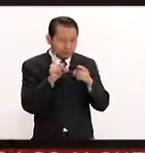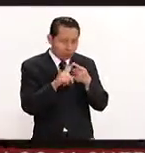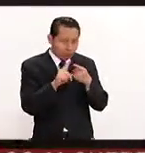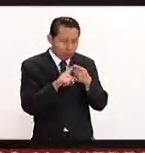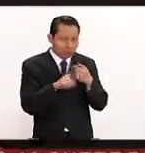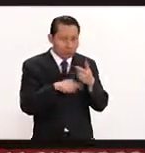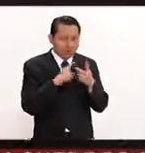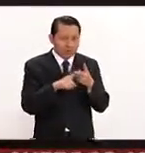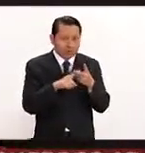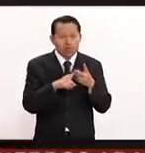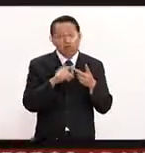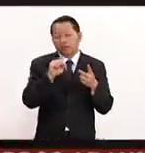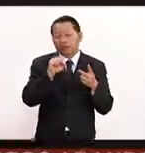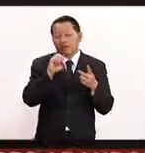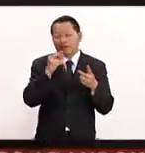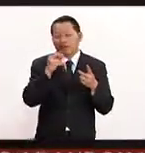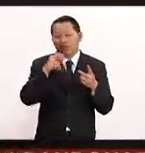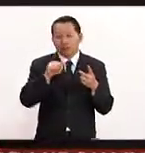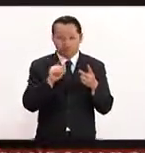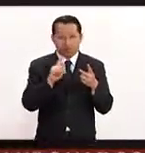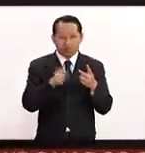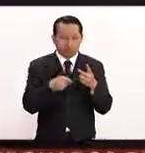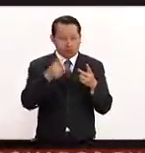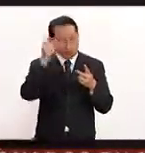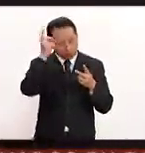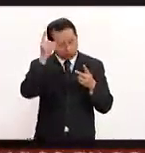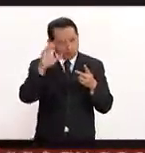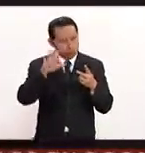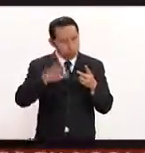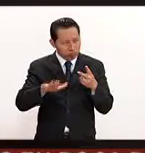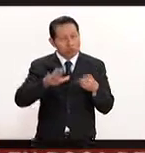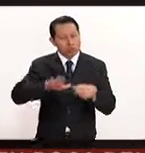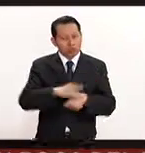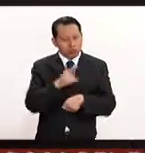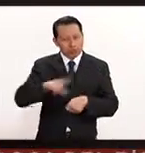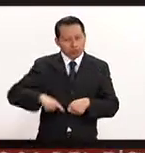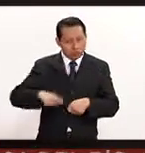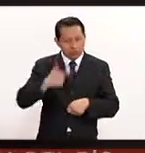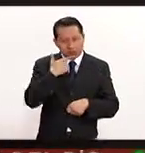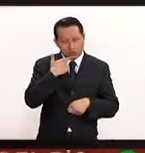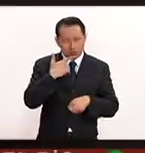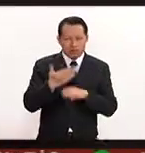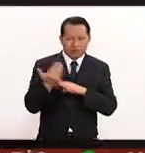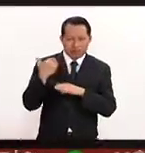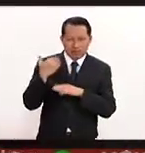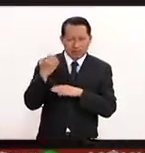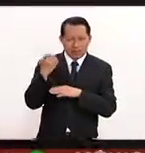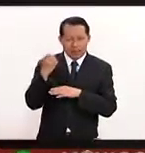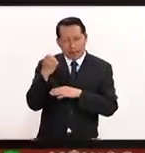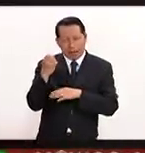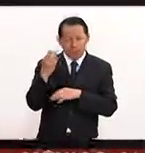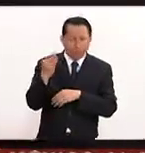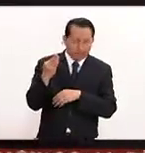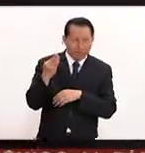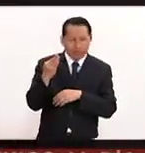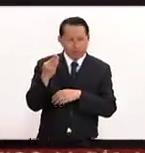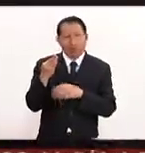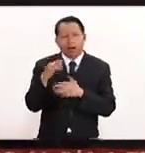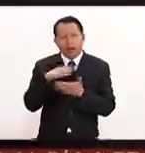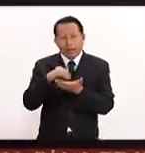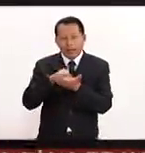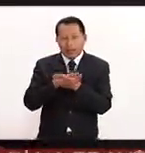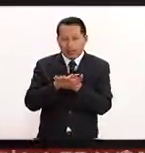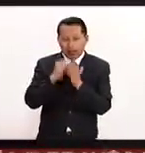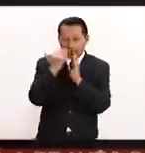la soberanía es otro tema muy grande. La soberanía. El gobierno británico publicó a finales de enero o principios de febrero un documento